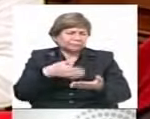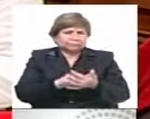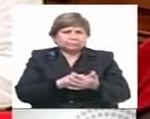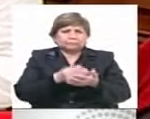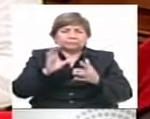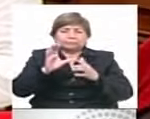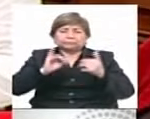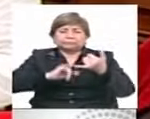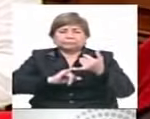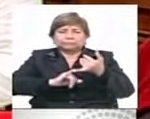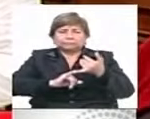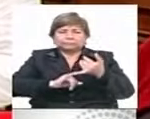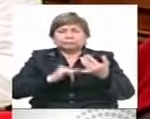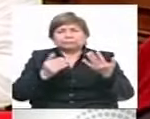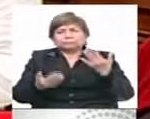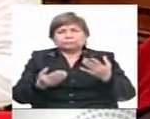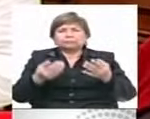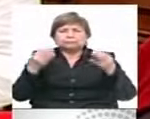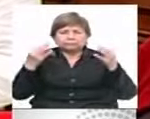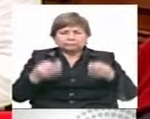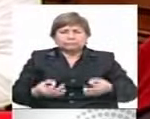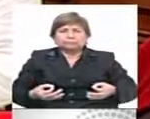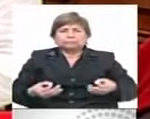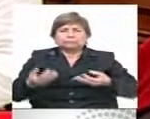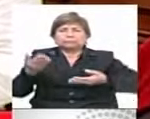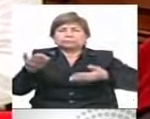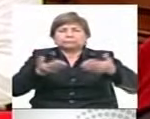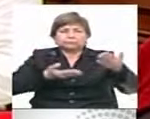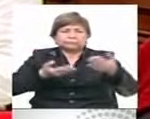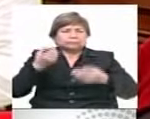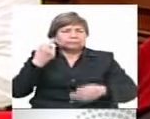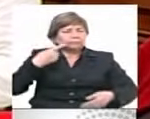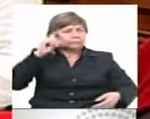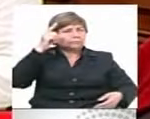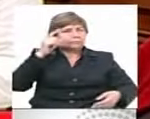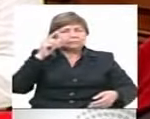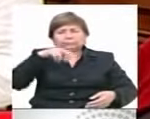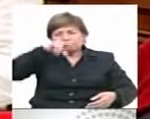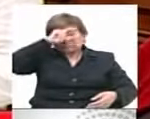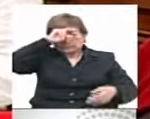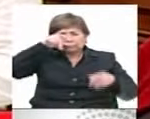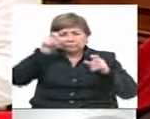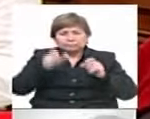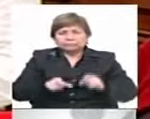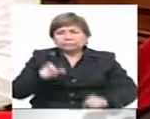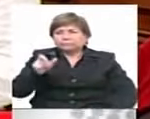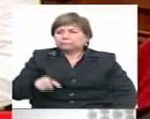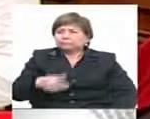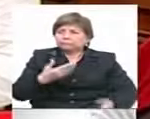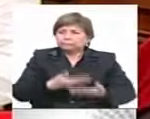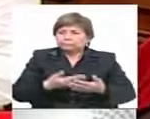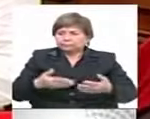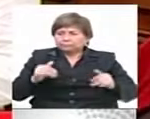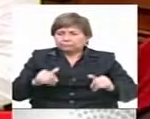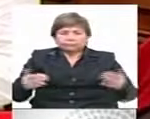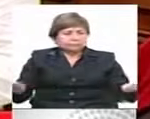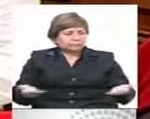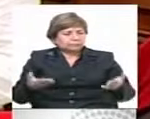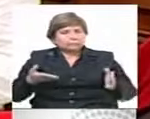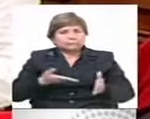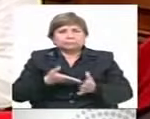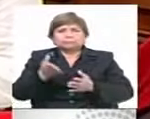gas, que implica precisamente poner al servicio de millones de peruanos nuestros recursos naturales y de esa